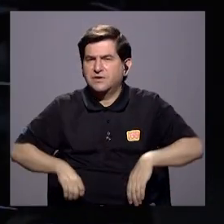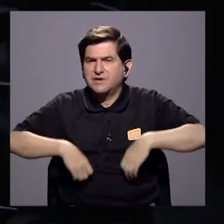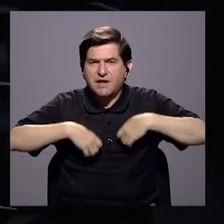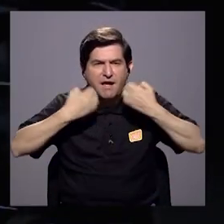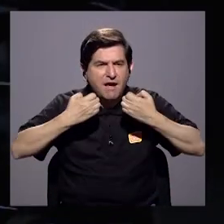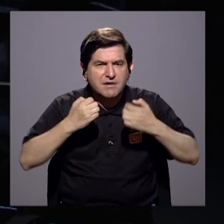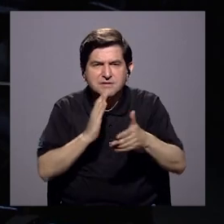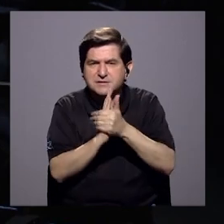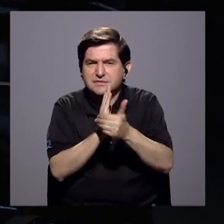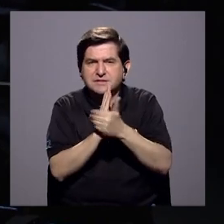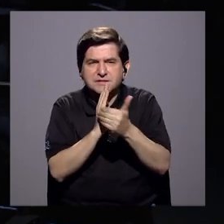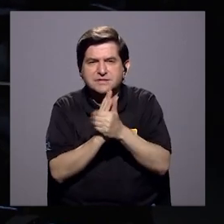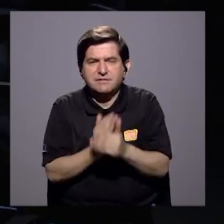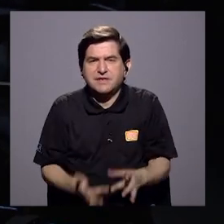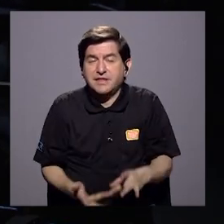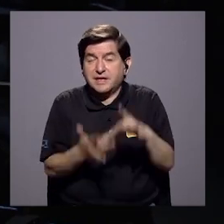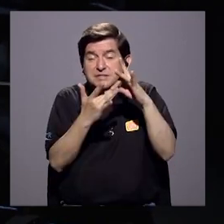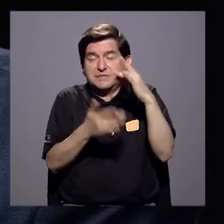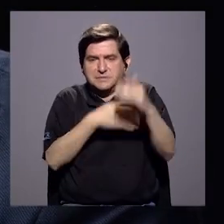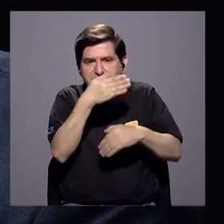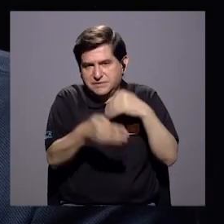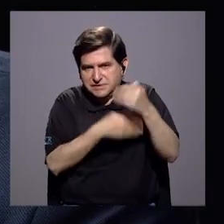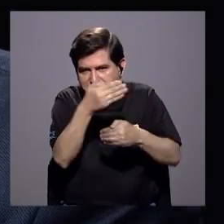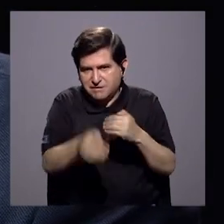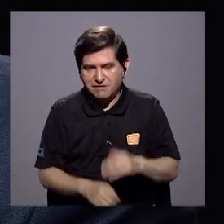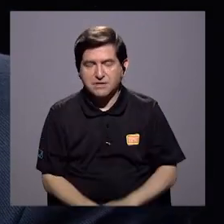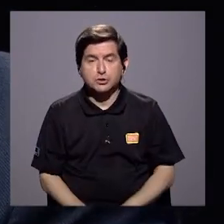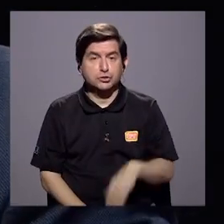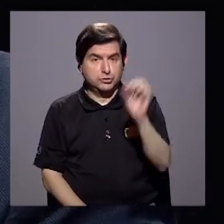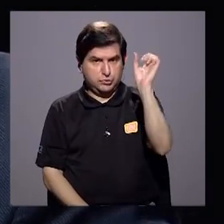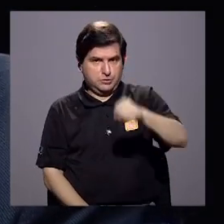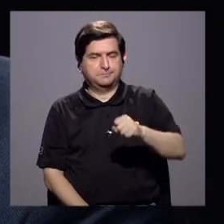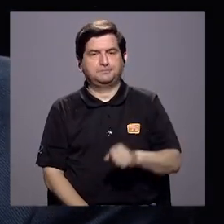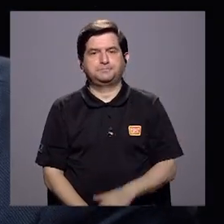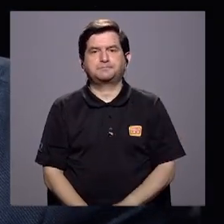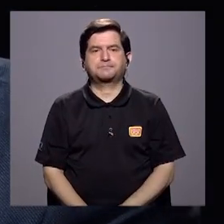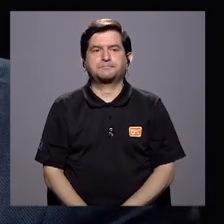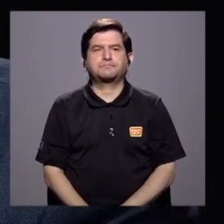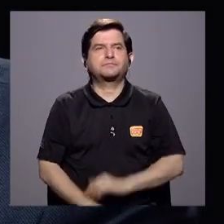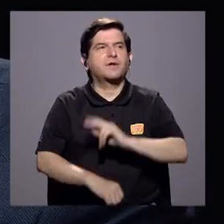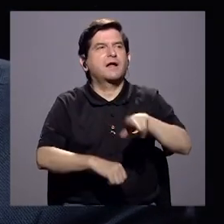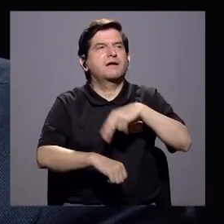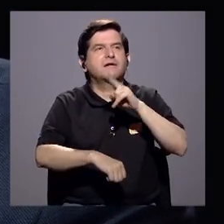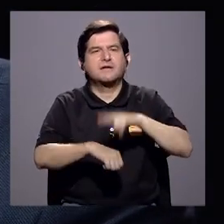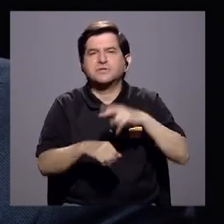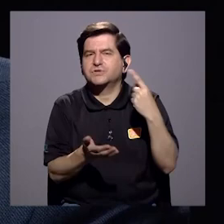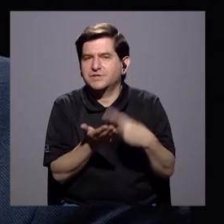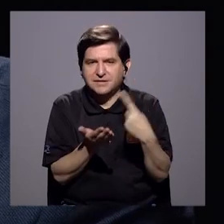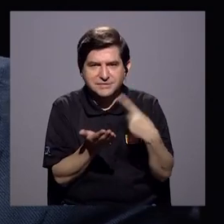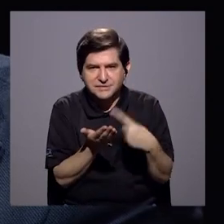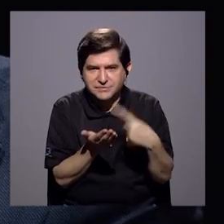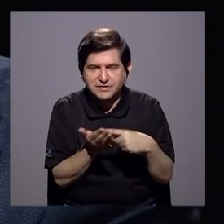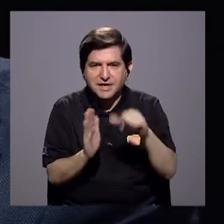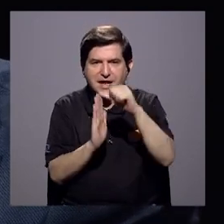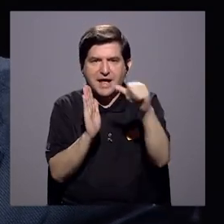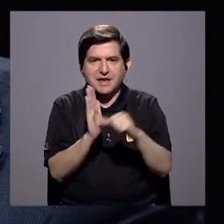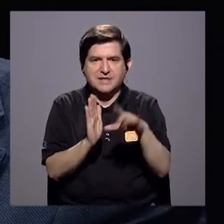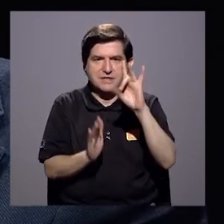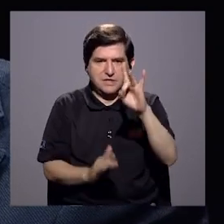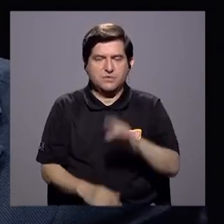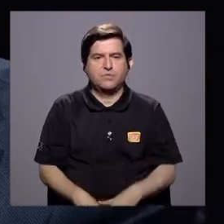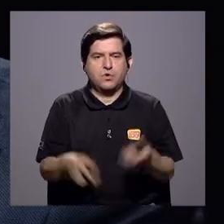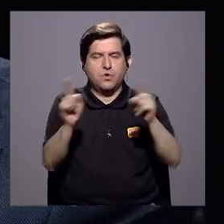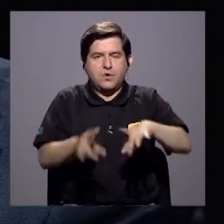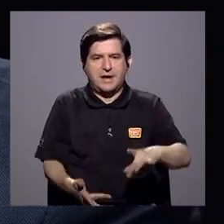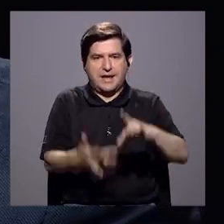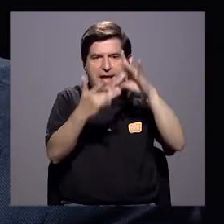capacidad de excepciones en esos procesos si efectivamente a nivel nacional estamos discutiendo mucho sobre el artículo 8 que son las excepciones